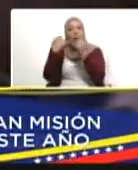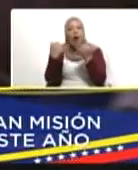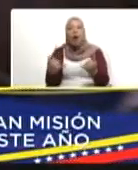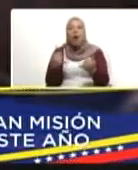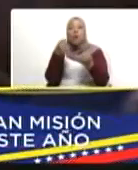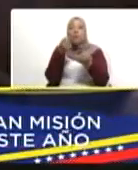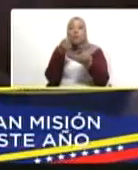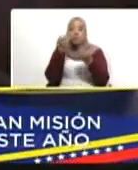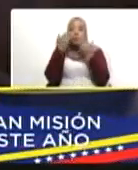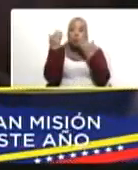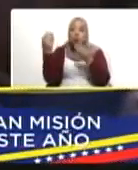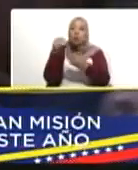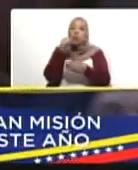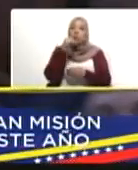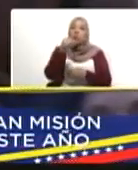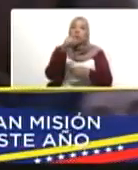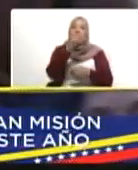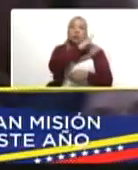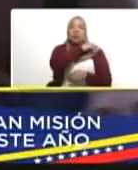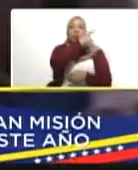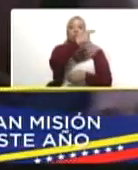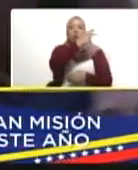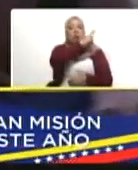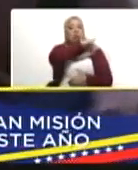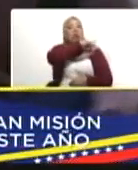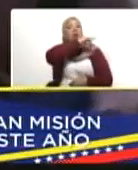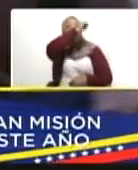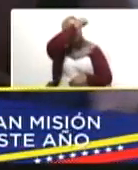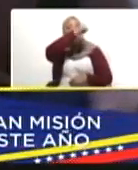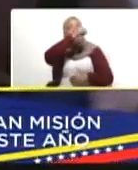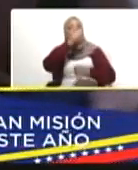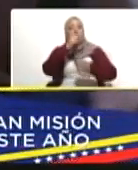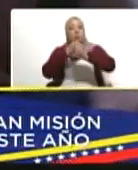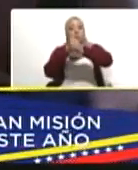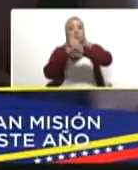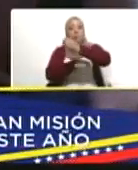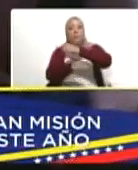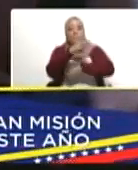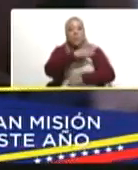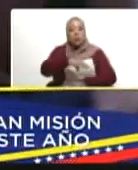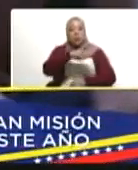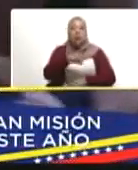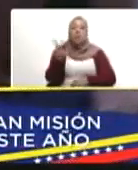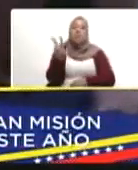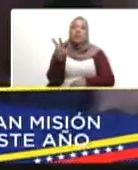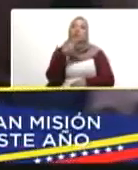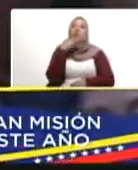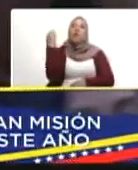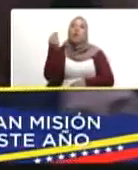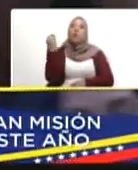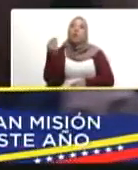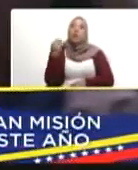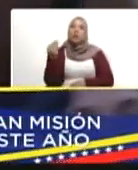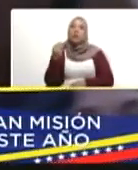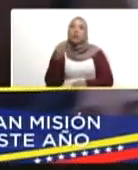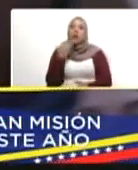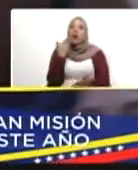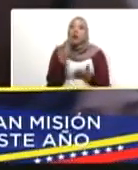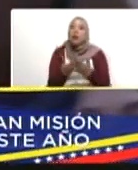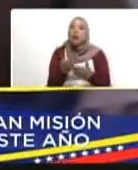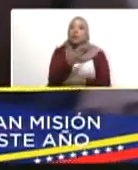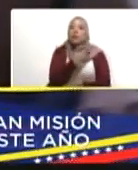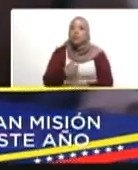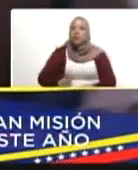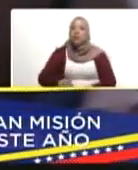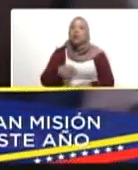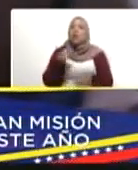público anuncio que tú serás la jefa superior de la gran misión Venezuela joven vamos por los jvenes Tú